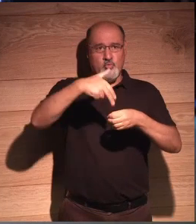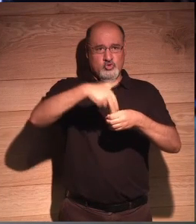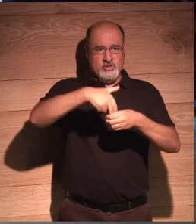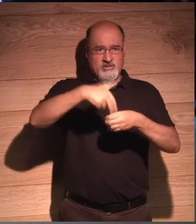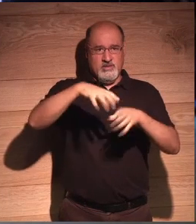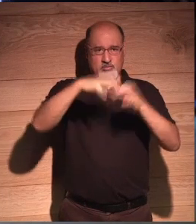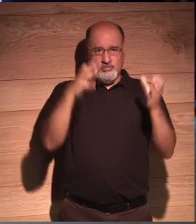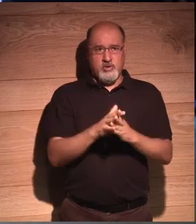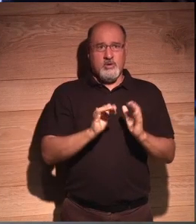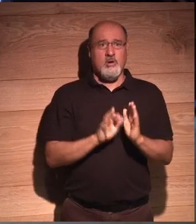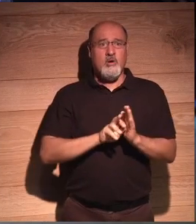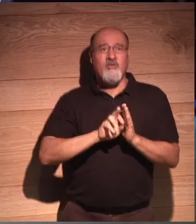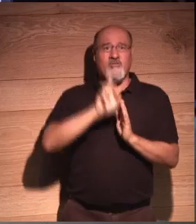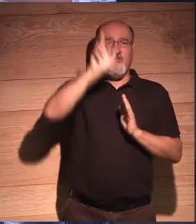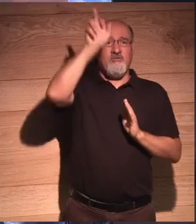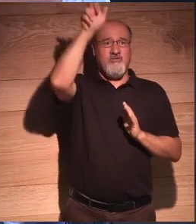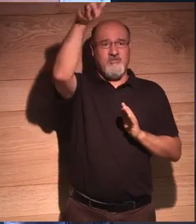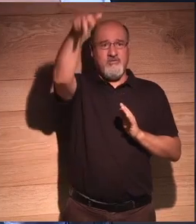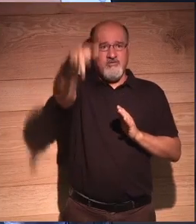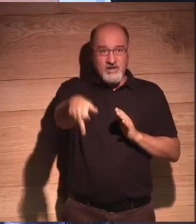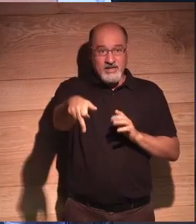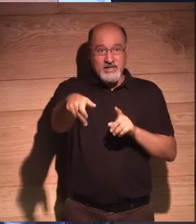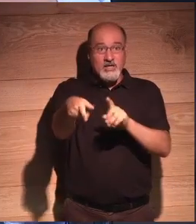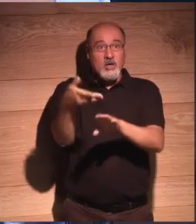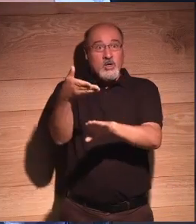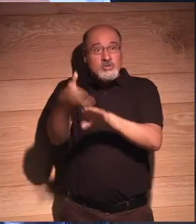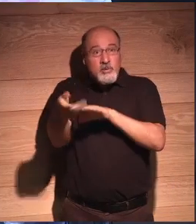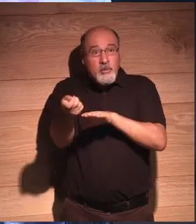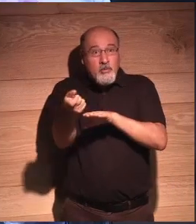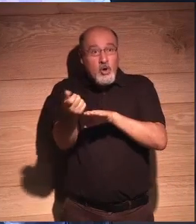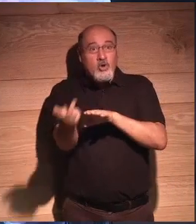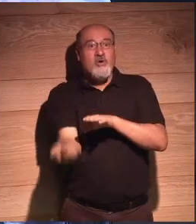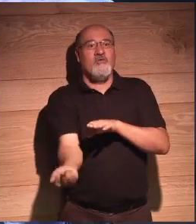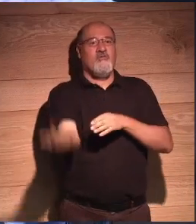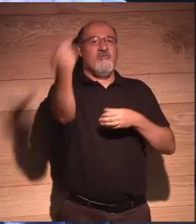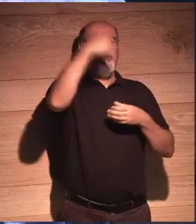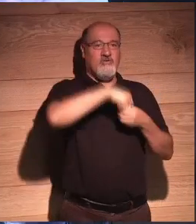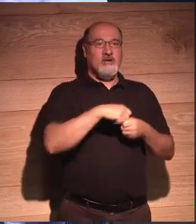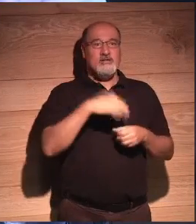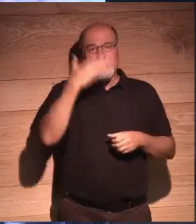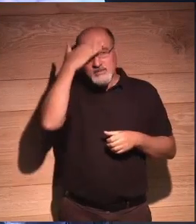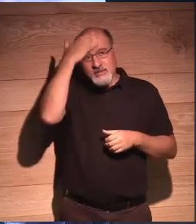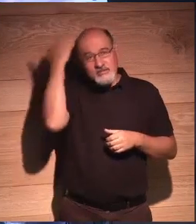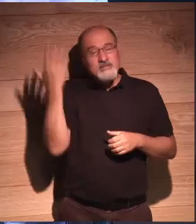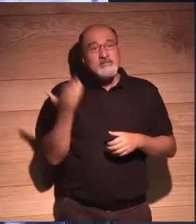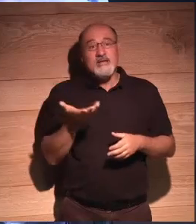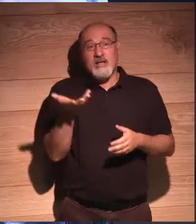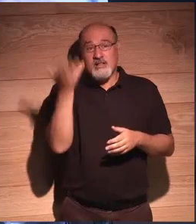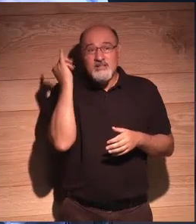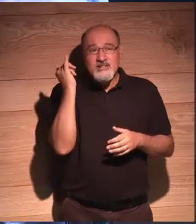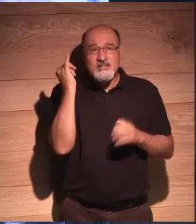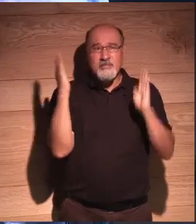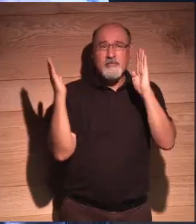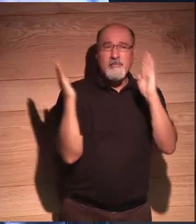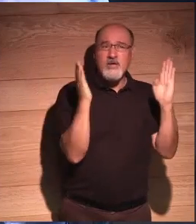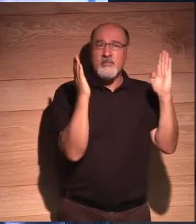el alunizaje y tienes otro para despegar. Lo que les quedaba era poco para alunizar. Lo que pasaba es que llegaba un